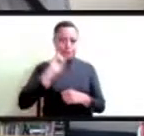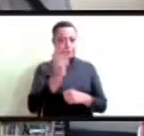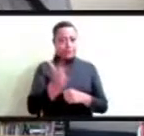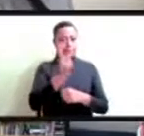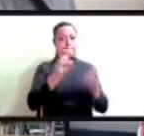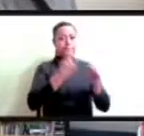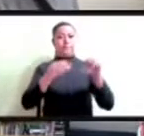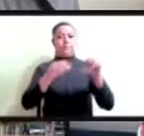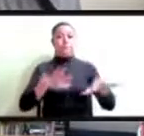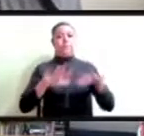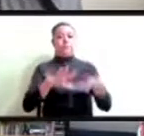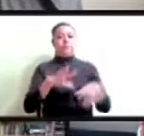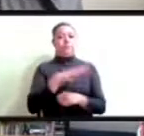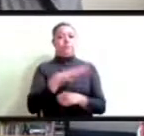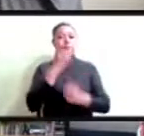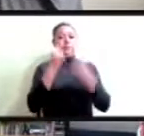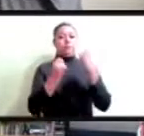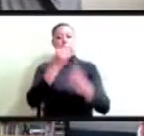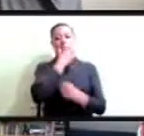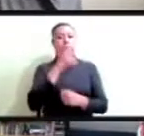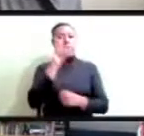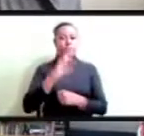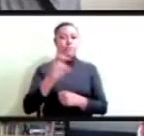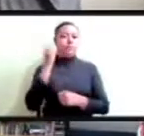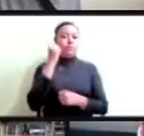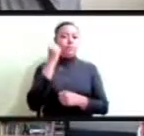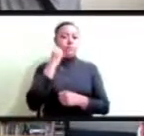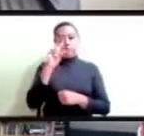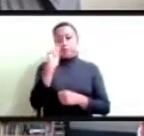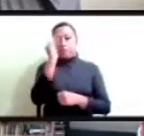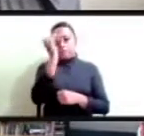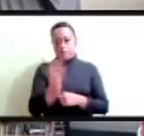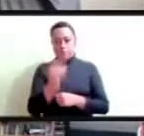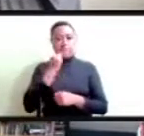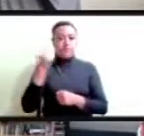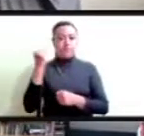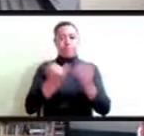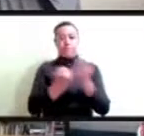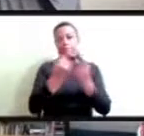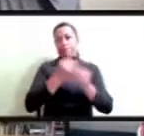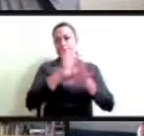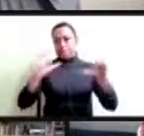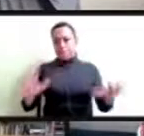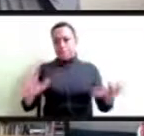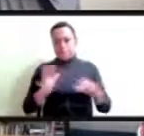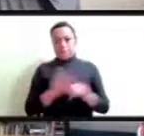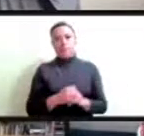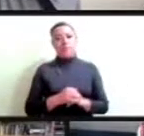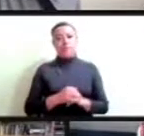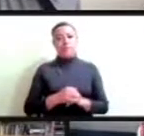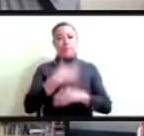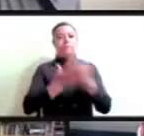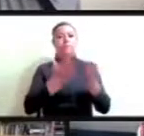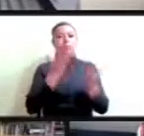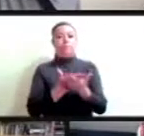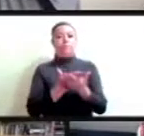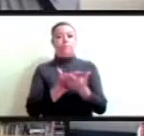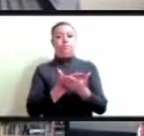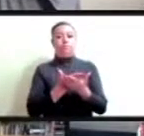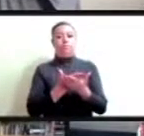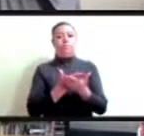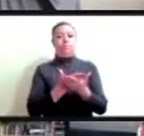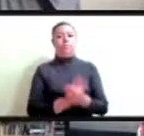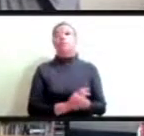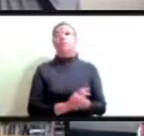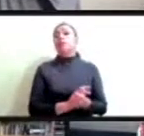alguna diputada o diputado en contra de considerar de urgente y obvia resolución la proposición de referencia. Quienes estén